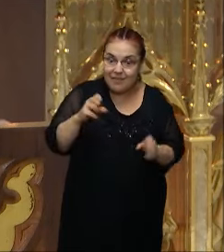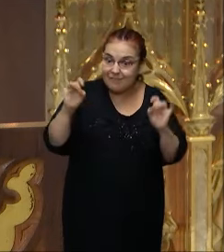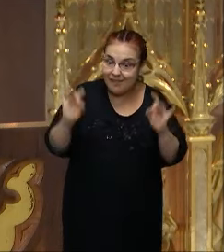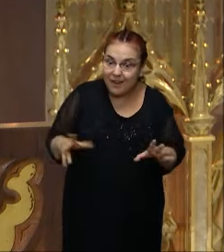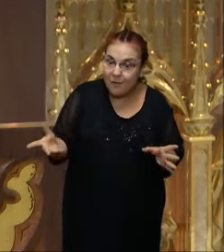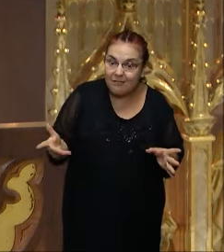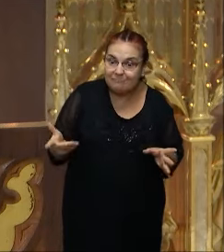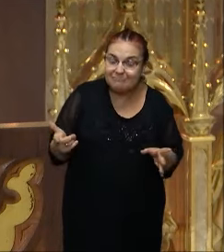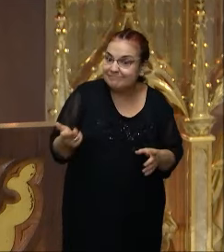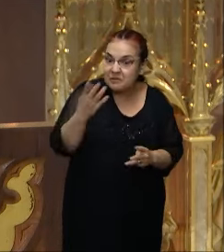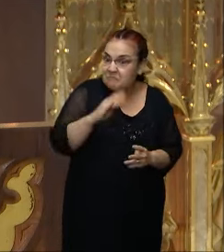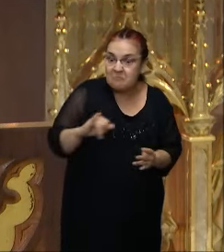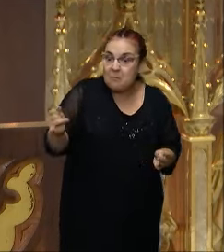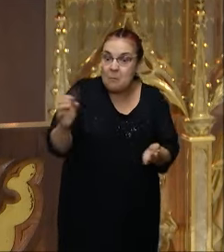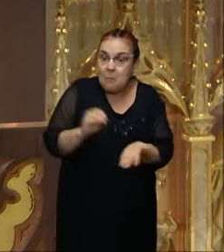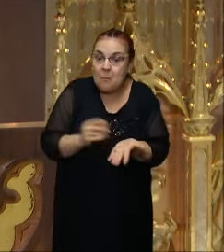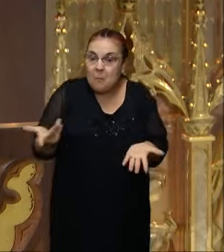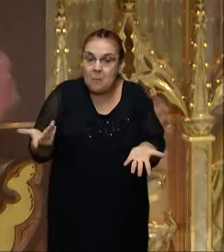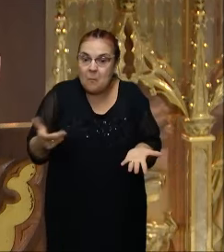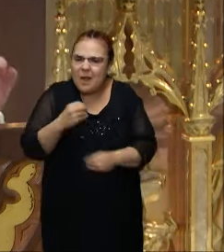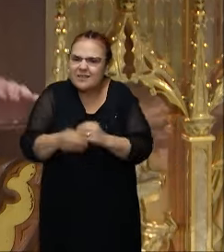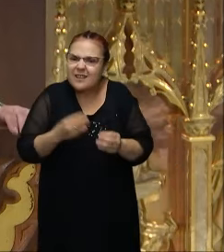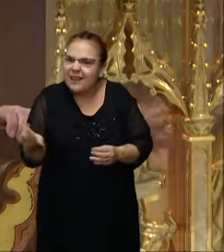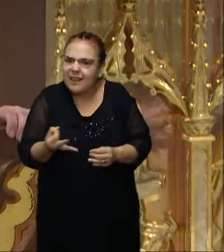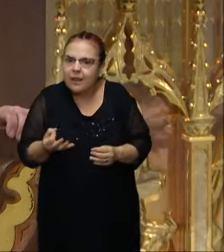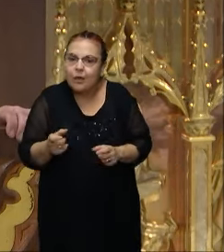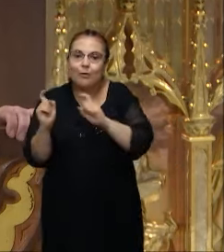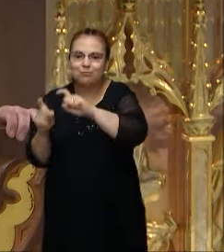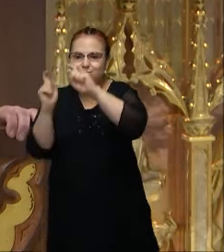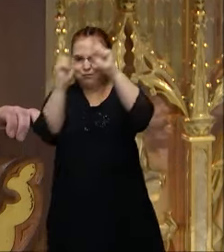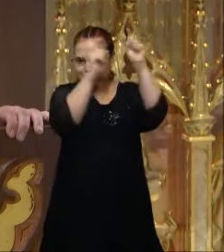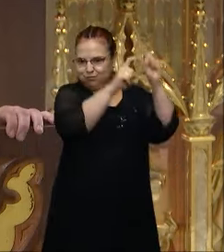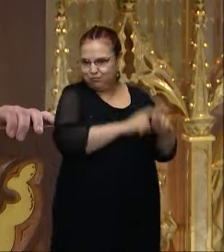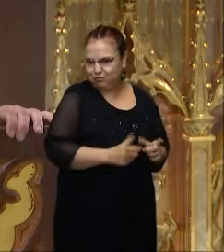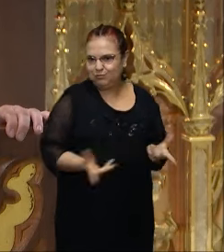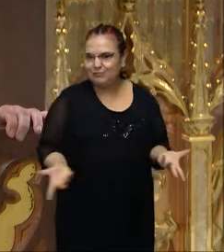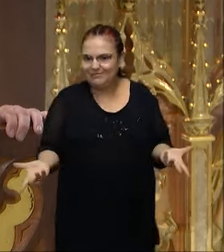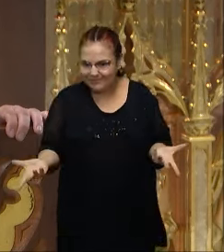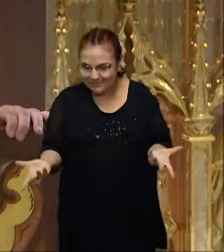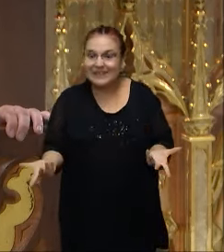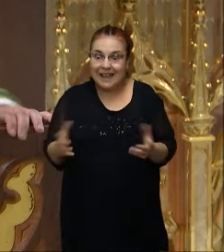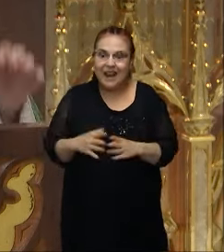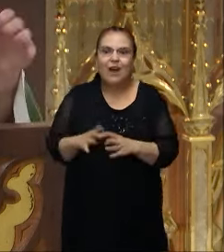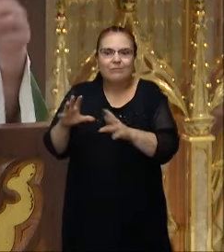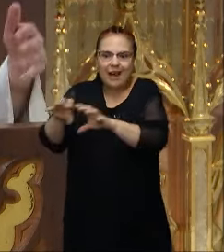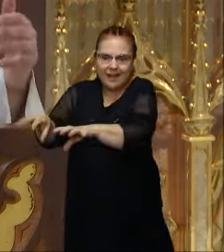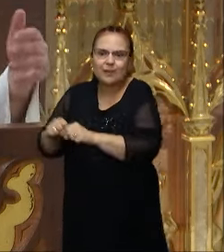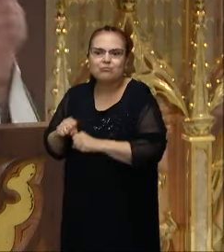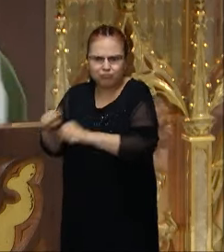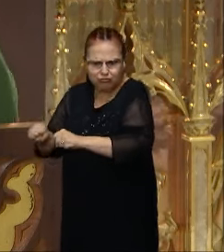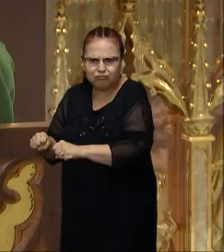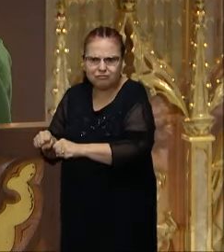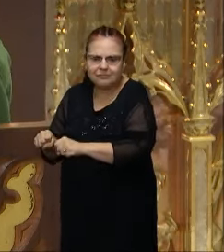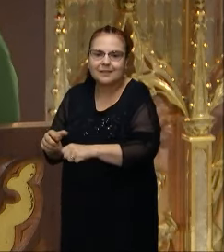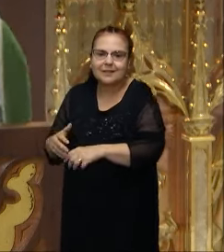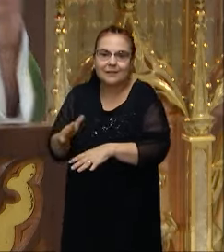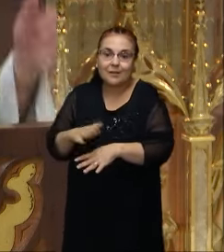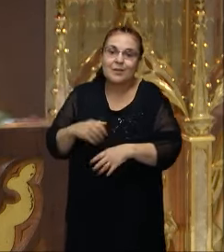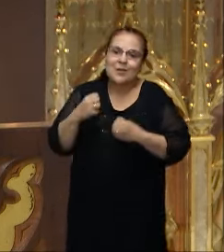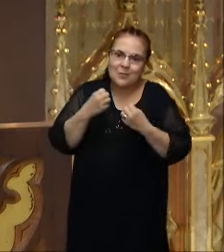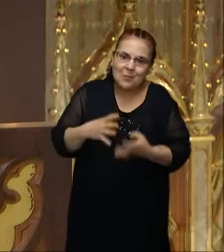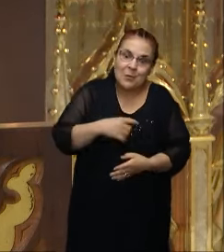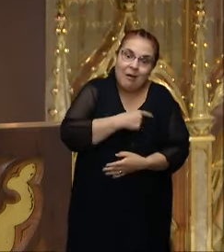en su actividad misionera. ¿Qué es lo que está haciendo? Recorriendo los pueblos y ciudades. Le querían retener allí algunas personas de buen corazón